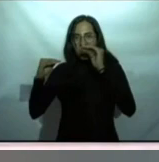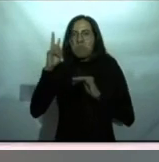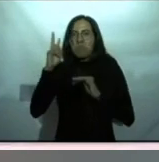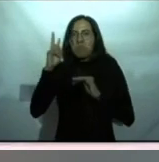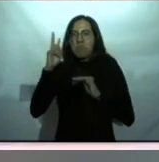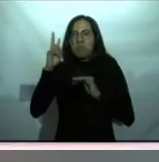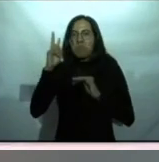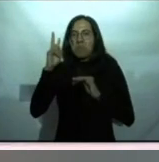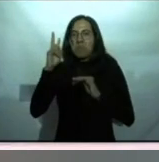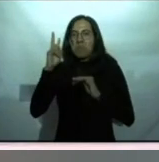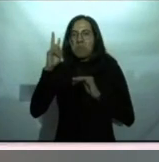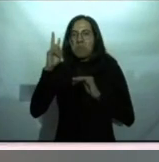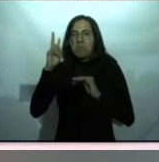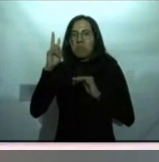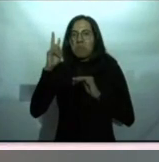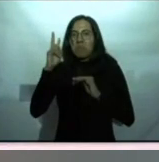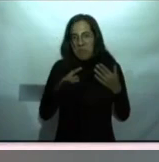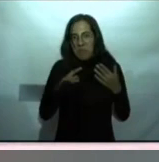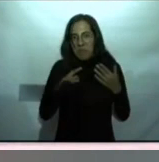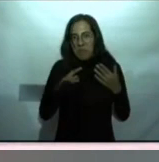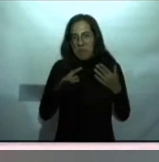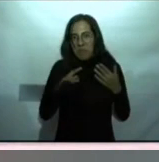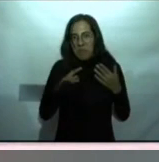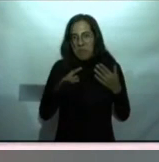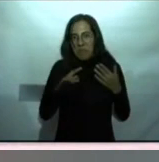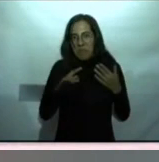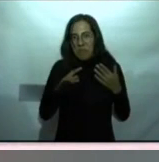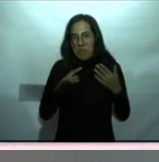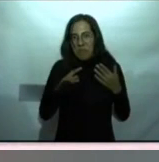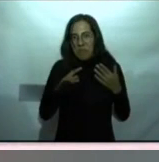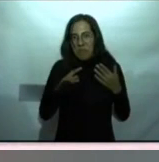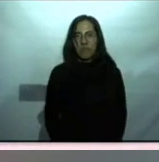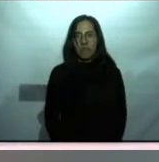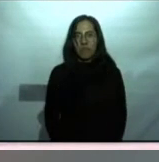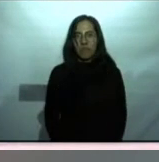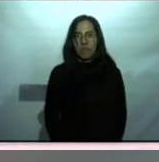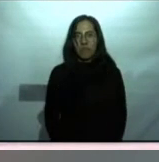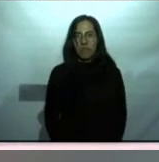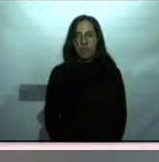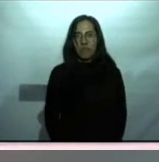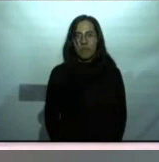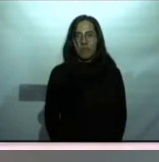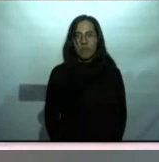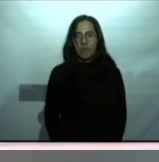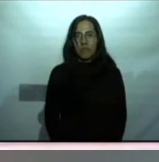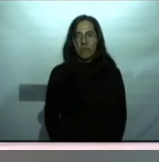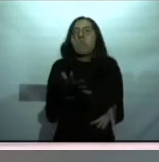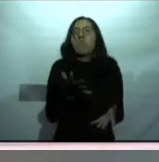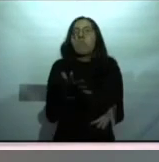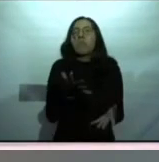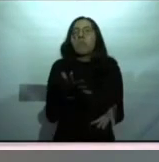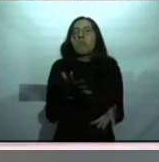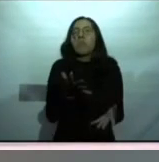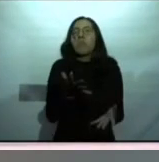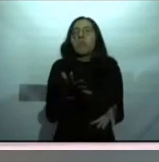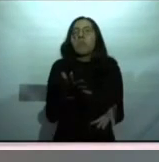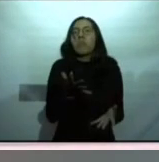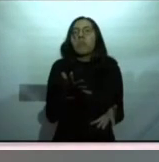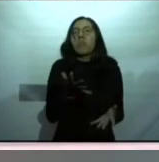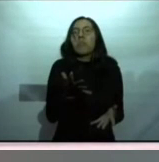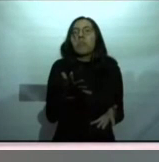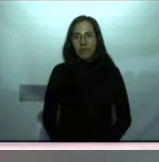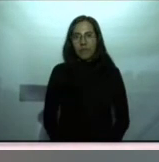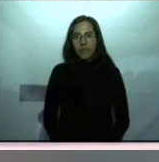También es un derecho. Vamos a quedar. ¿Qué más vamos a hacer?